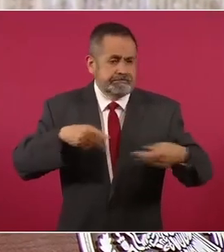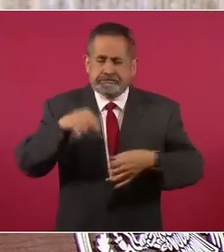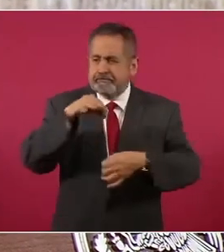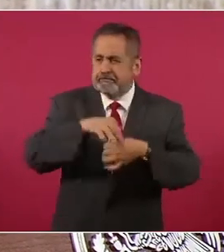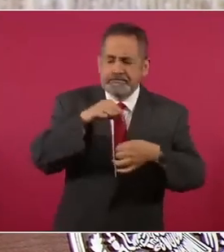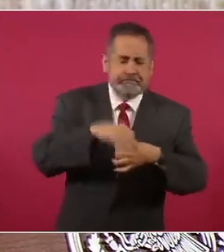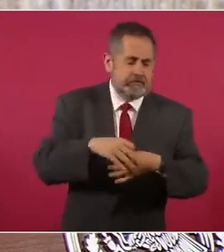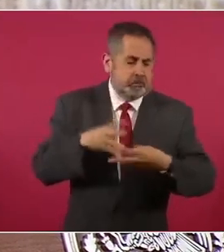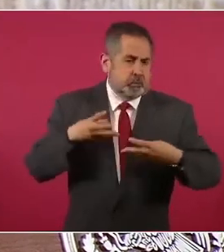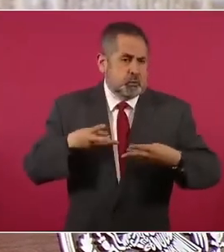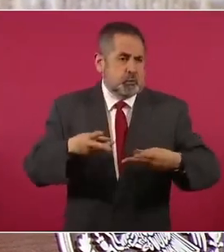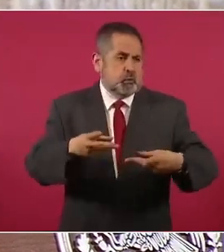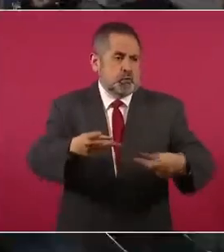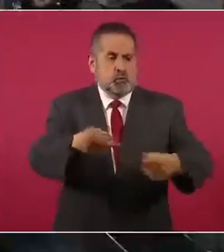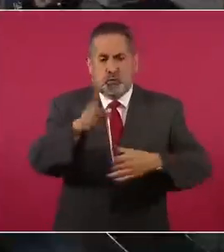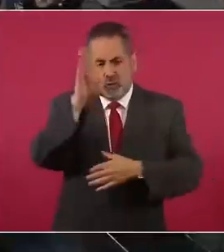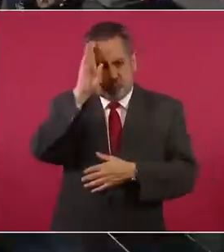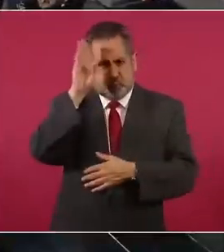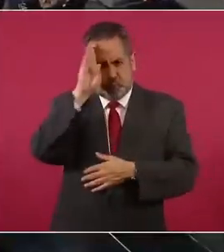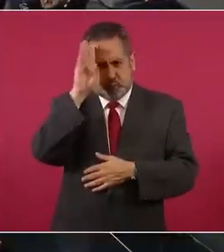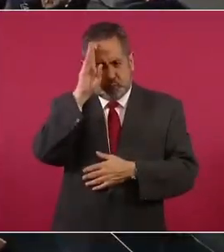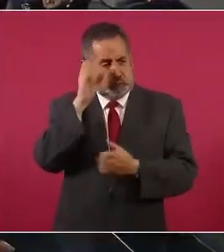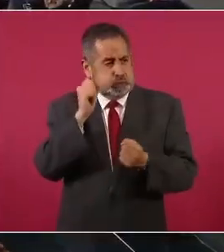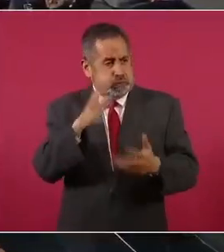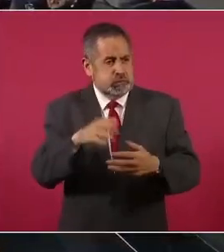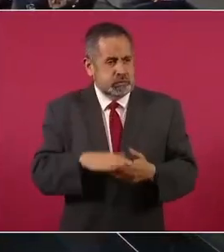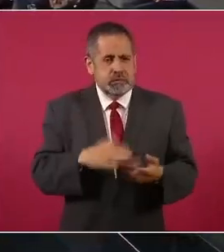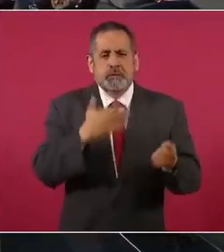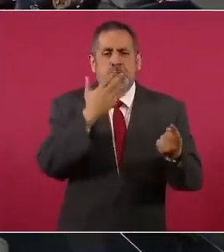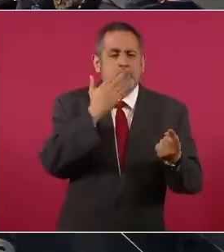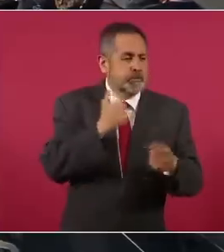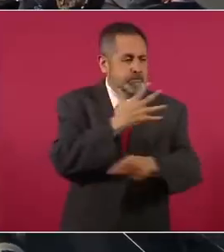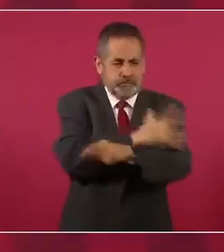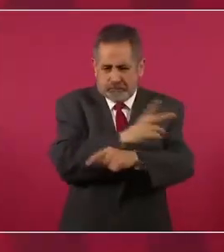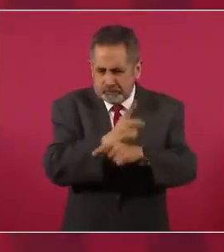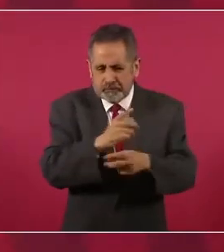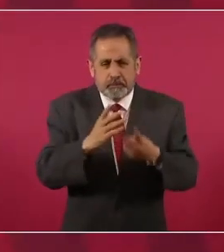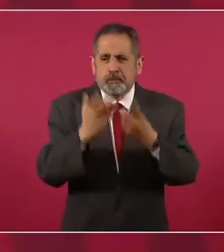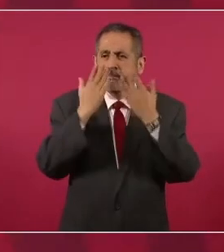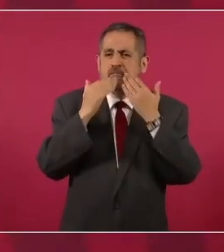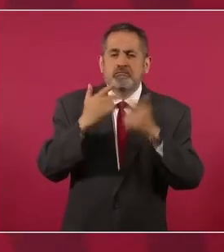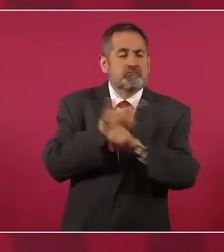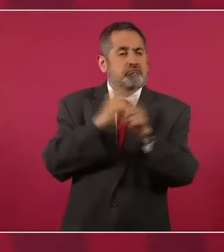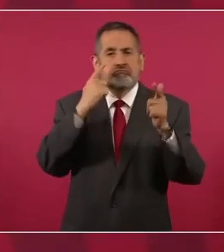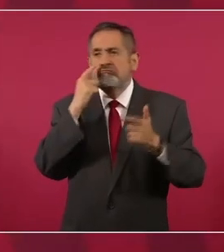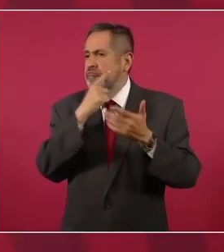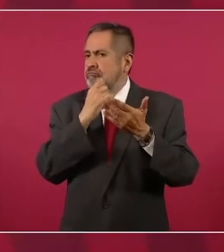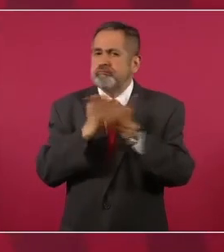O sea, no son confiables, no hay elecciones limpias, no hay elecciones libres.